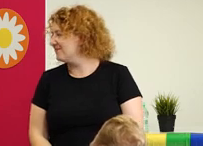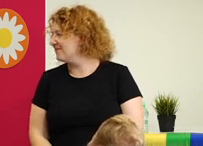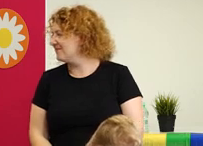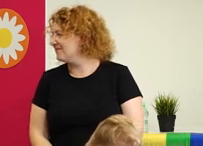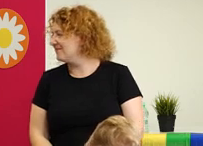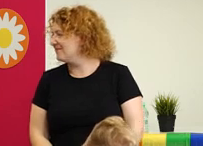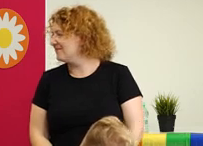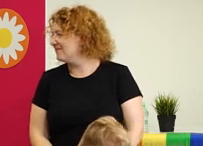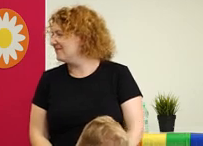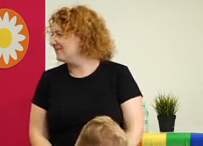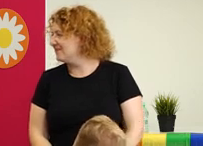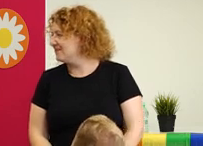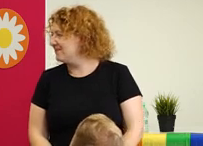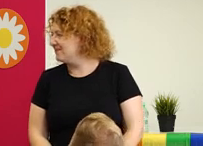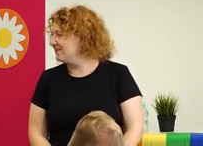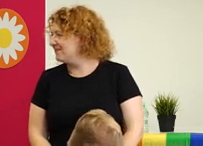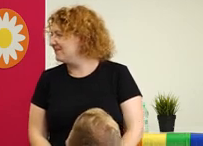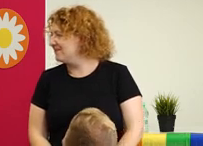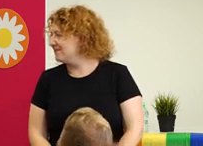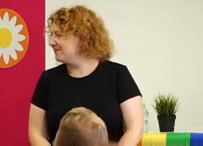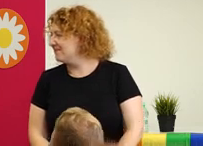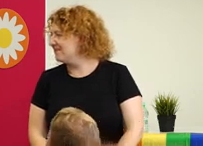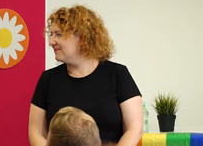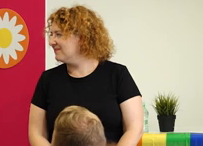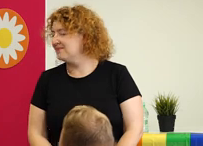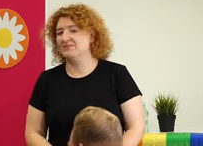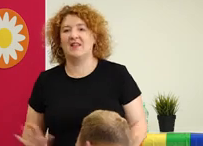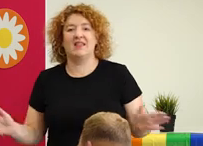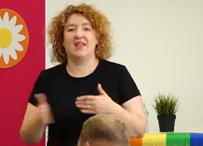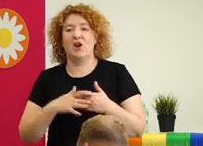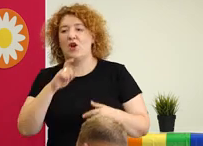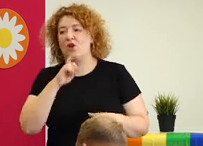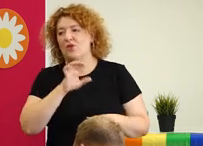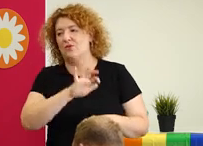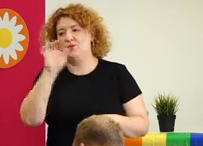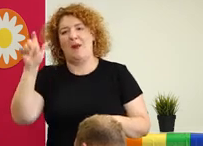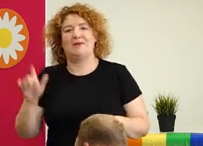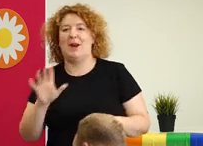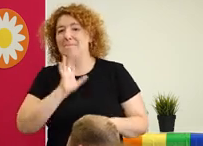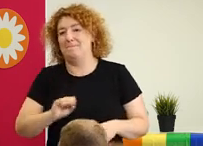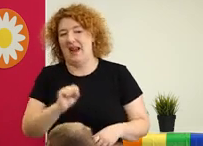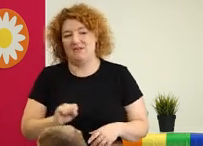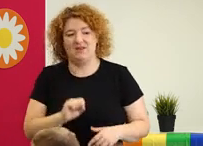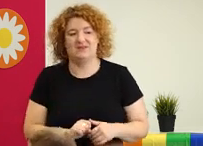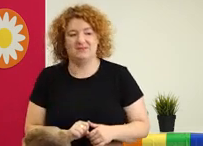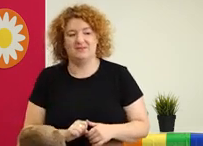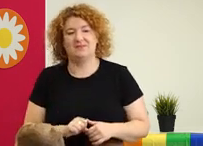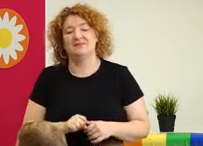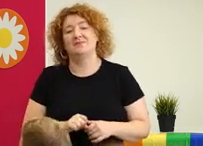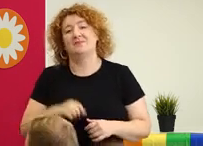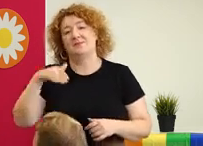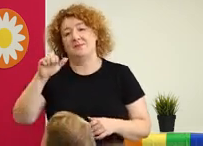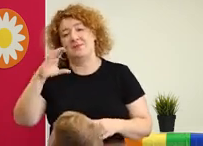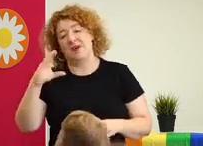O sea que nada, vamos a cerrar esta maravillosa mesa con otra fantasía de persona, que es Marc